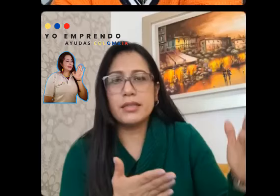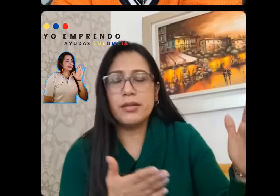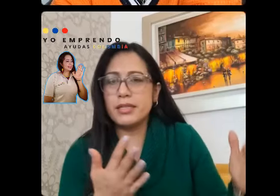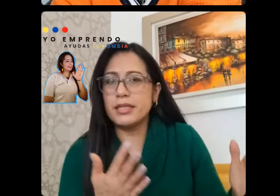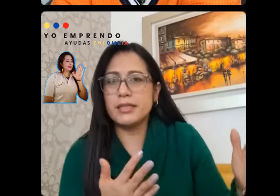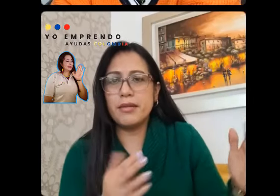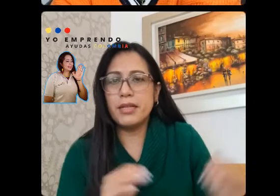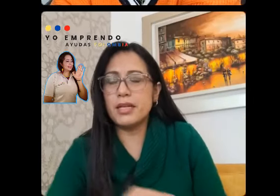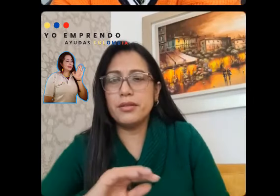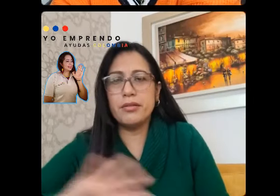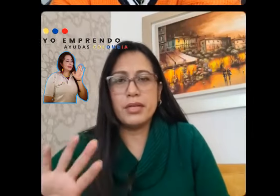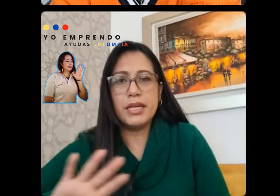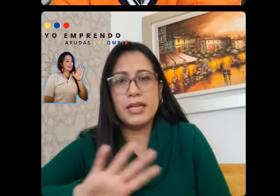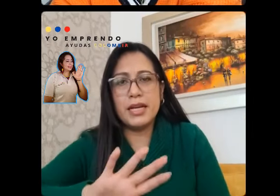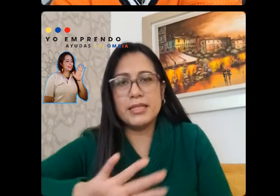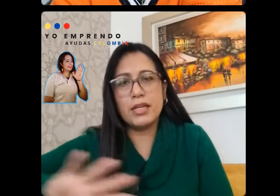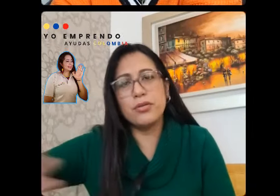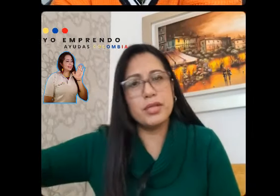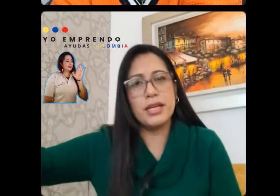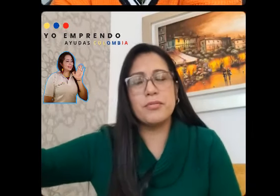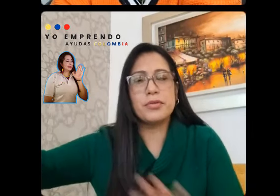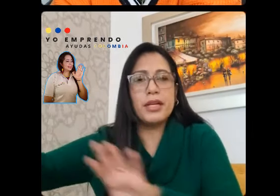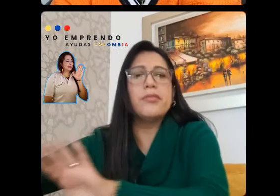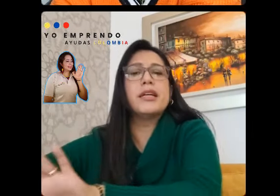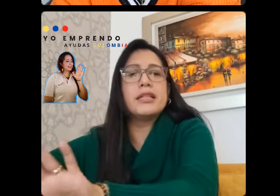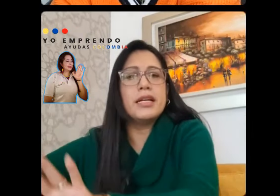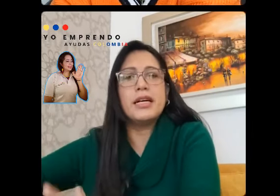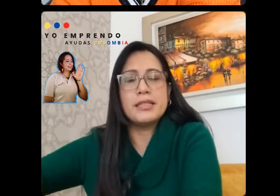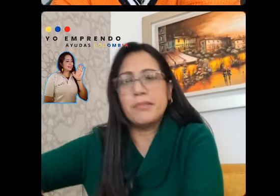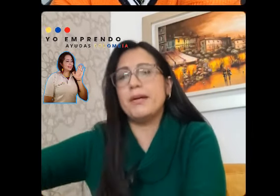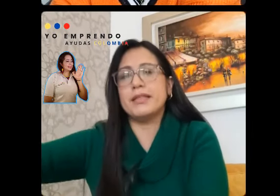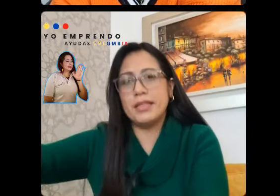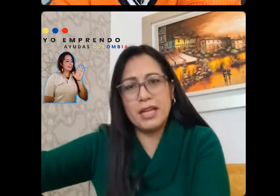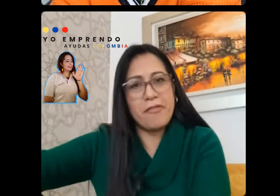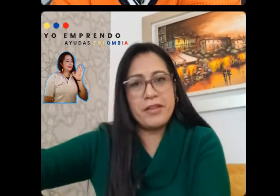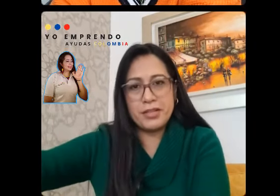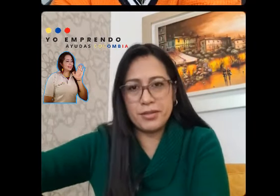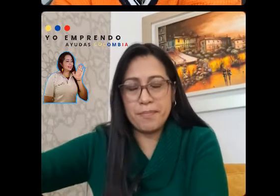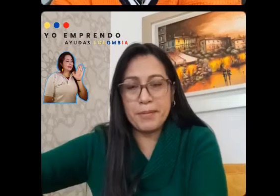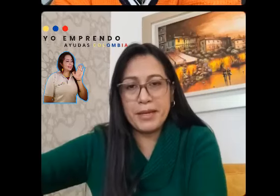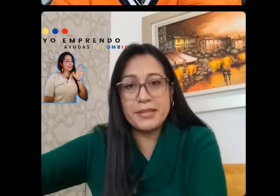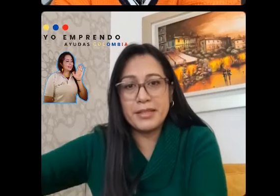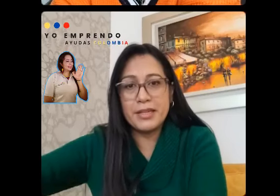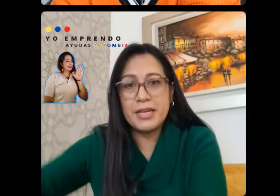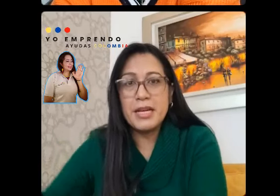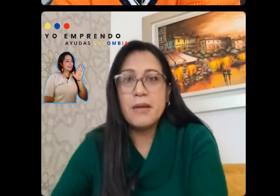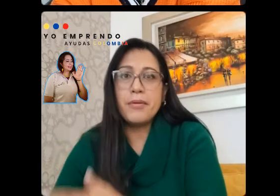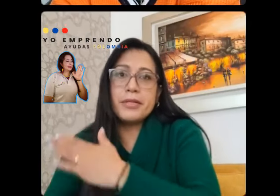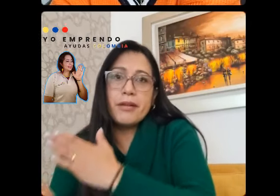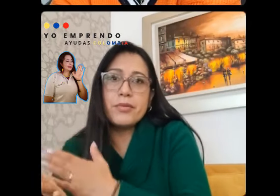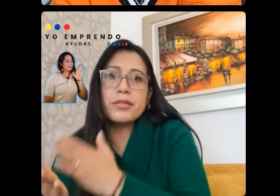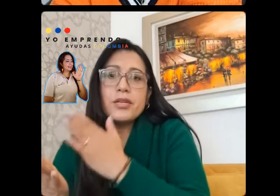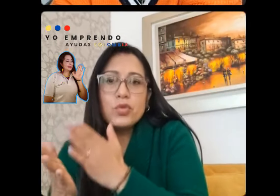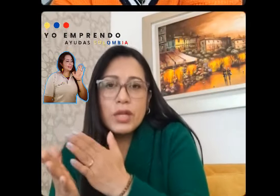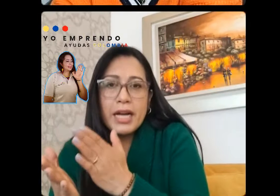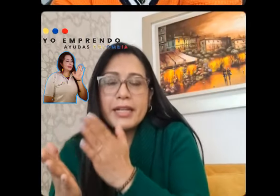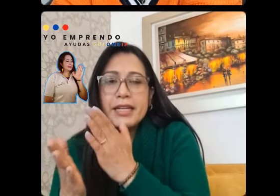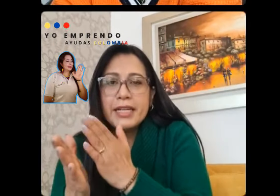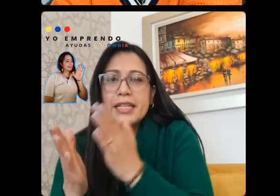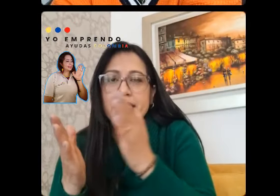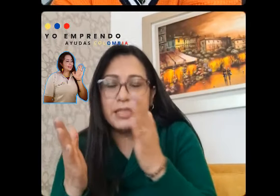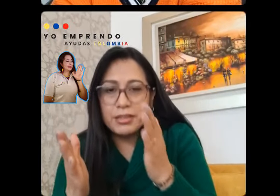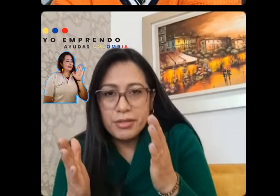hogar que hasta ahora se está estabilizando Y esa ese cruce digamos que no entra a ser parte de la definición de permanencia pero si vemos que es un